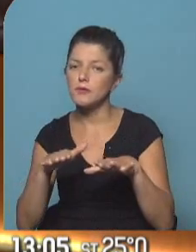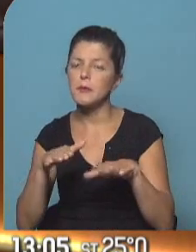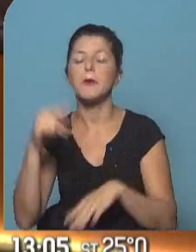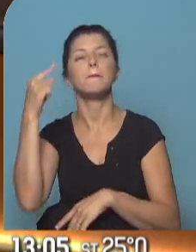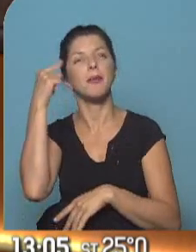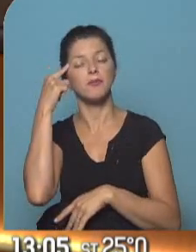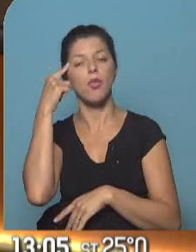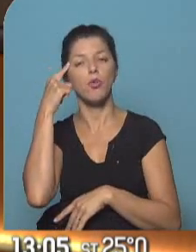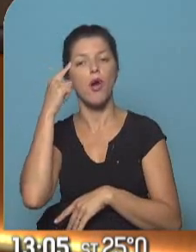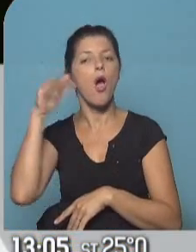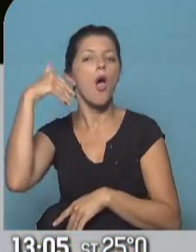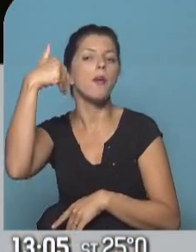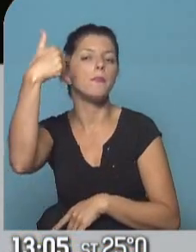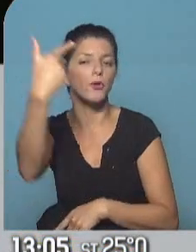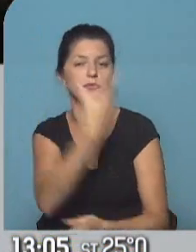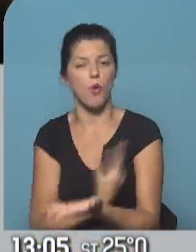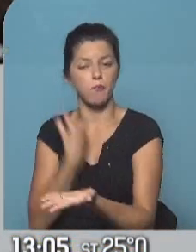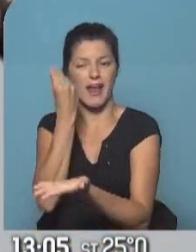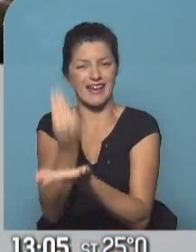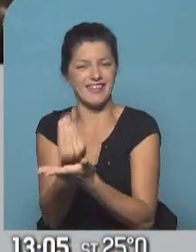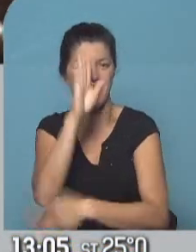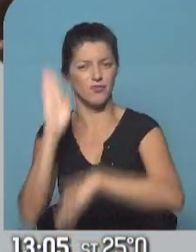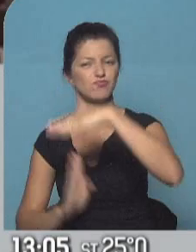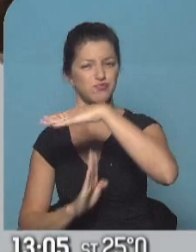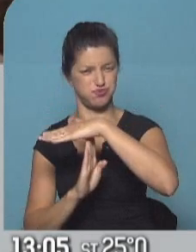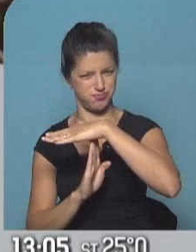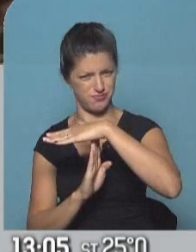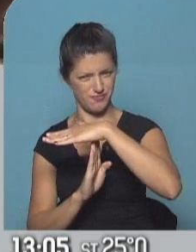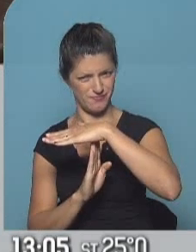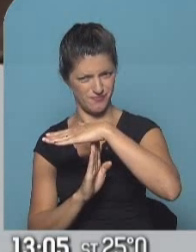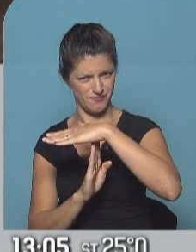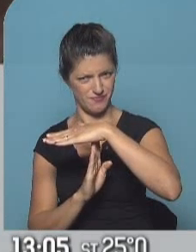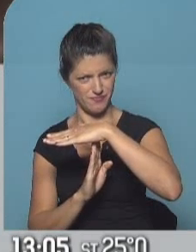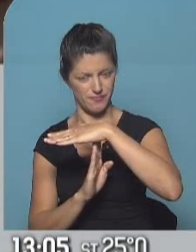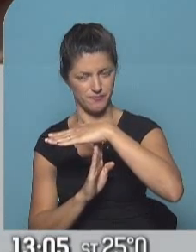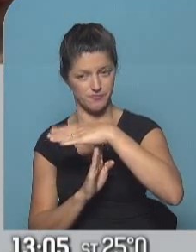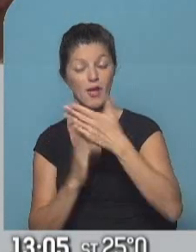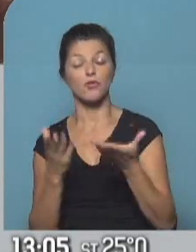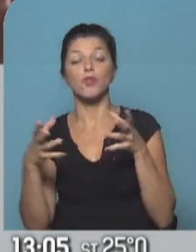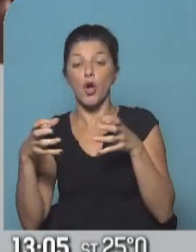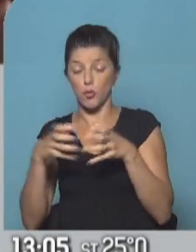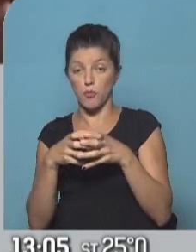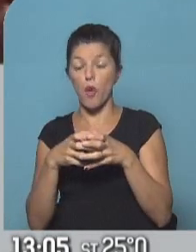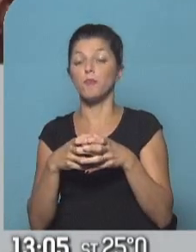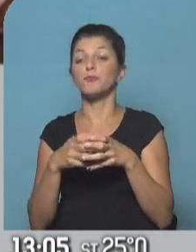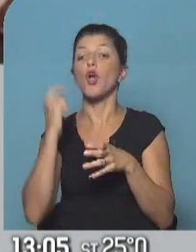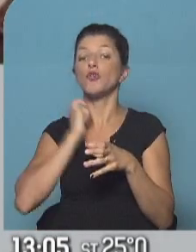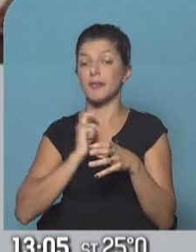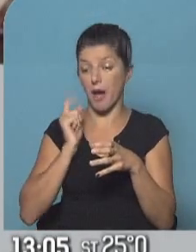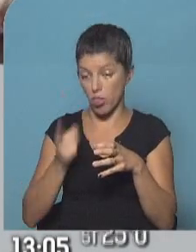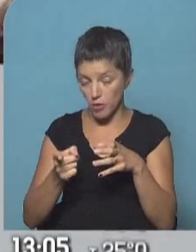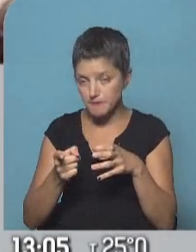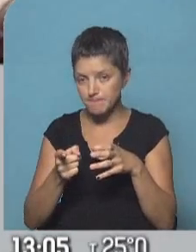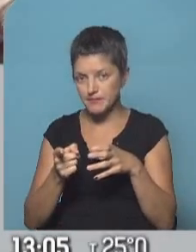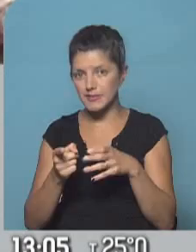próximo puesto del líder supremo en Irán. Y me parece lo que quisieron hacer los conservadores al principio, que comandaron las protestas, fue